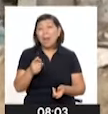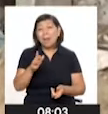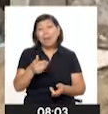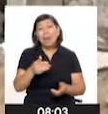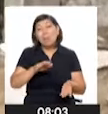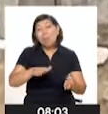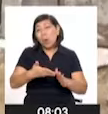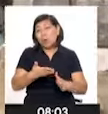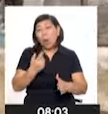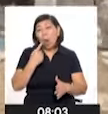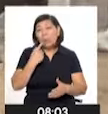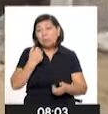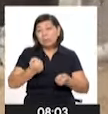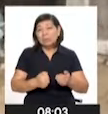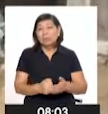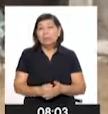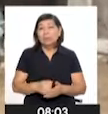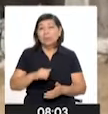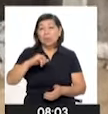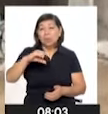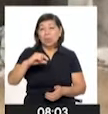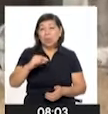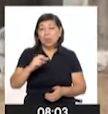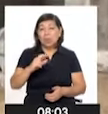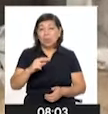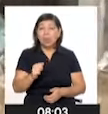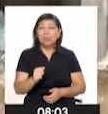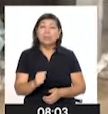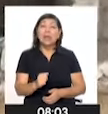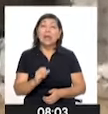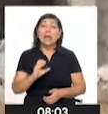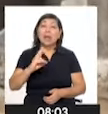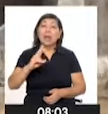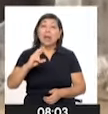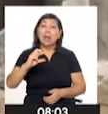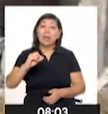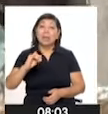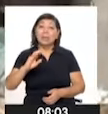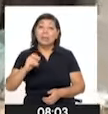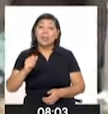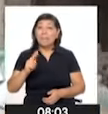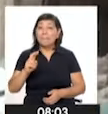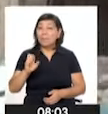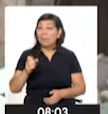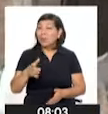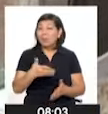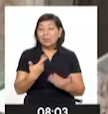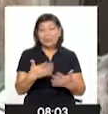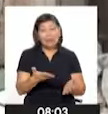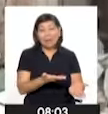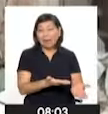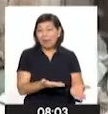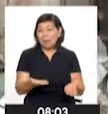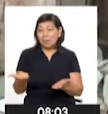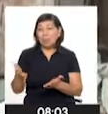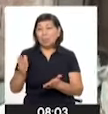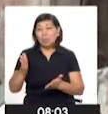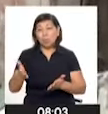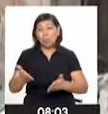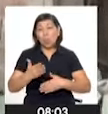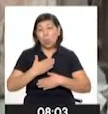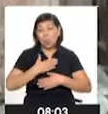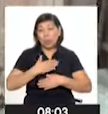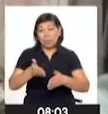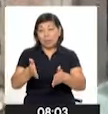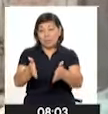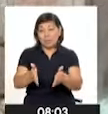Él falleció, fue identificado como Jorge Luis García Vilches, y en horas de la madrugada ya su cuerpo ha sido levantado y